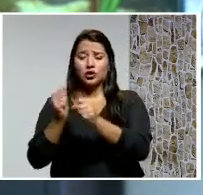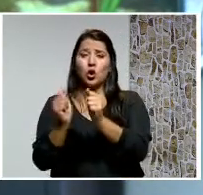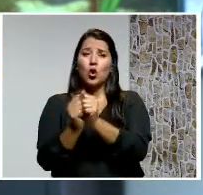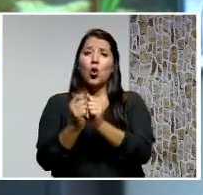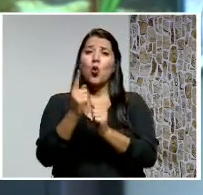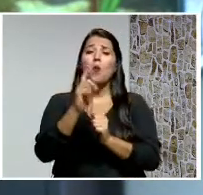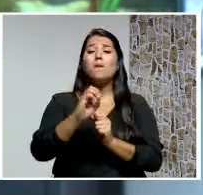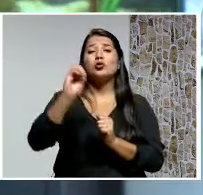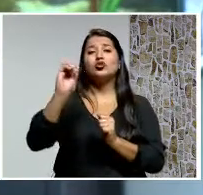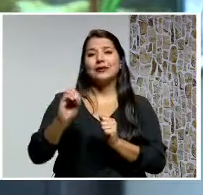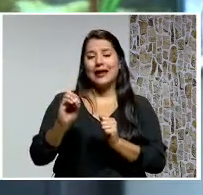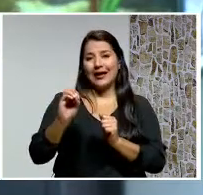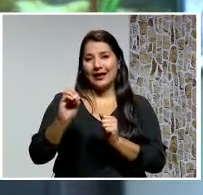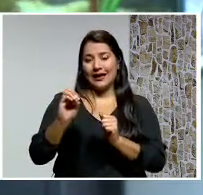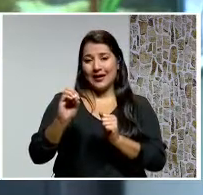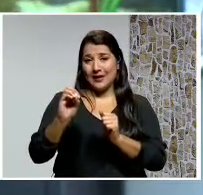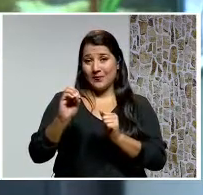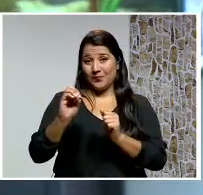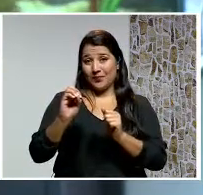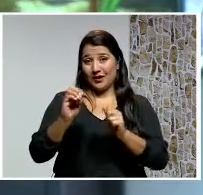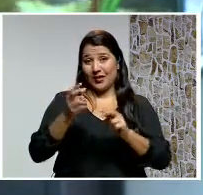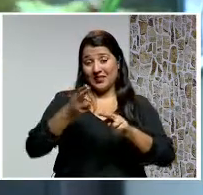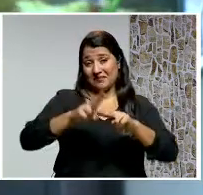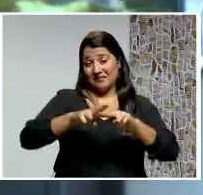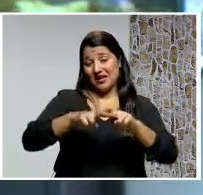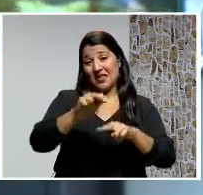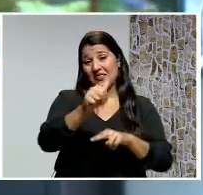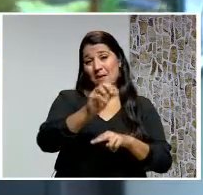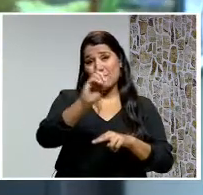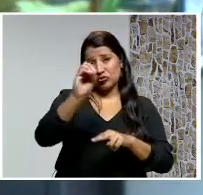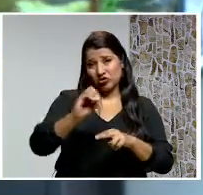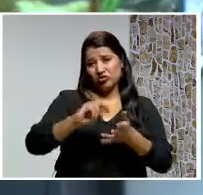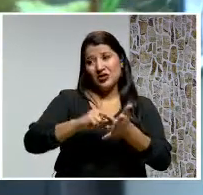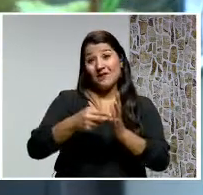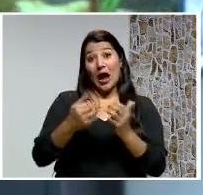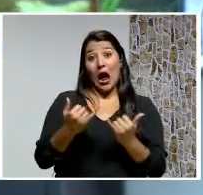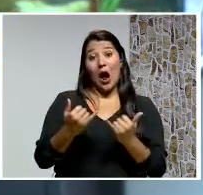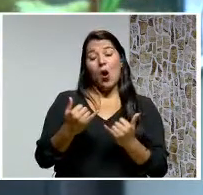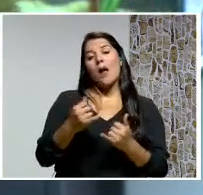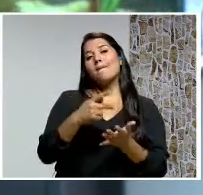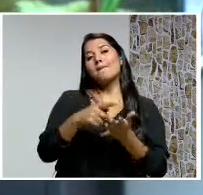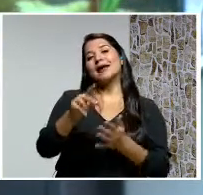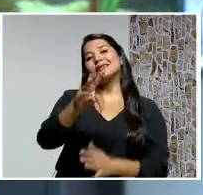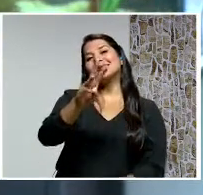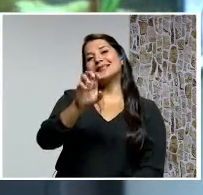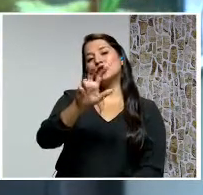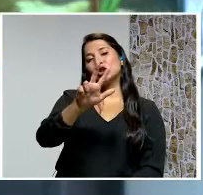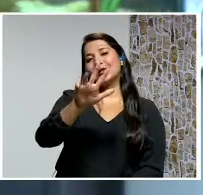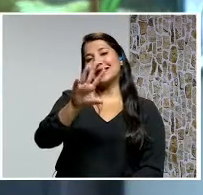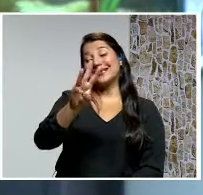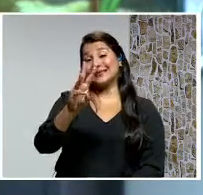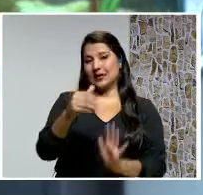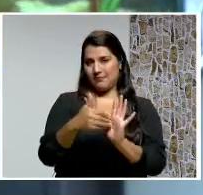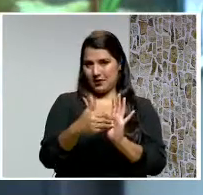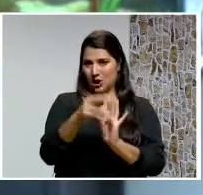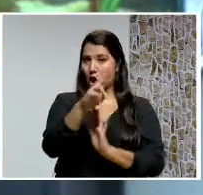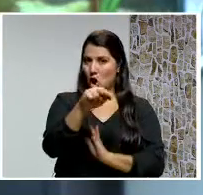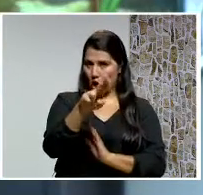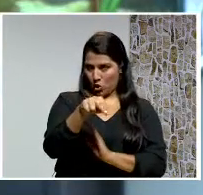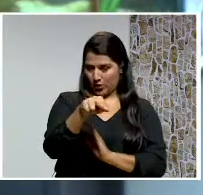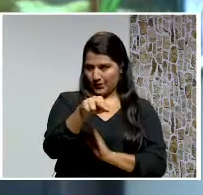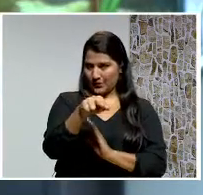del 10%, estaría pagando una cuota de 636 mil colones y a partir de la